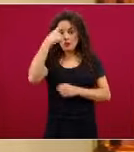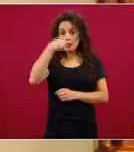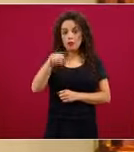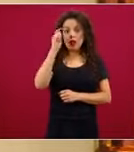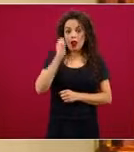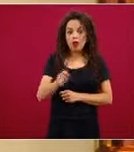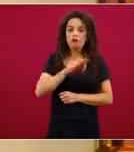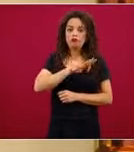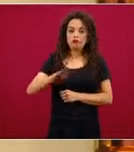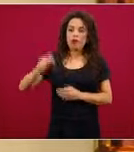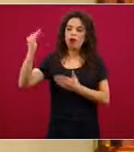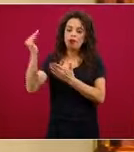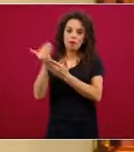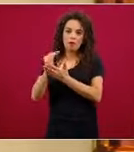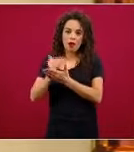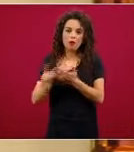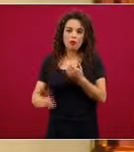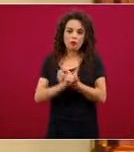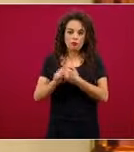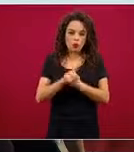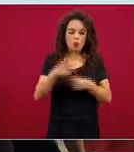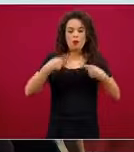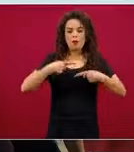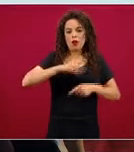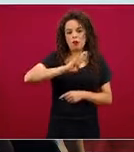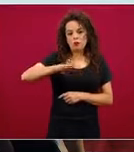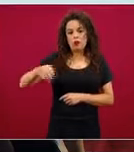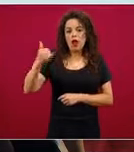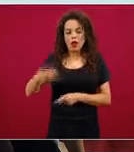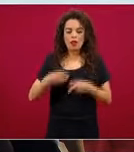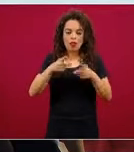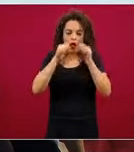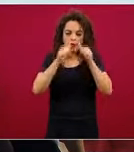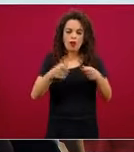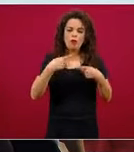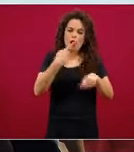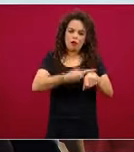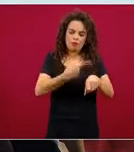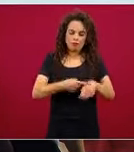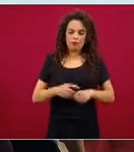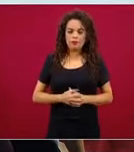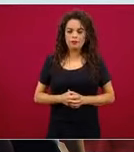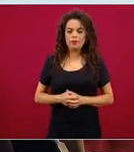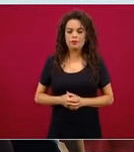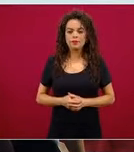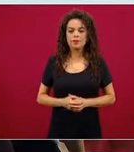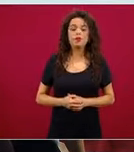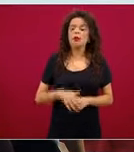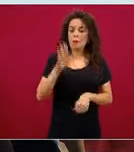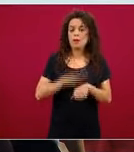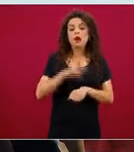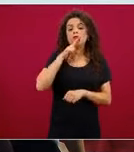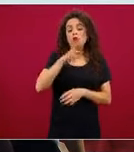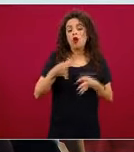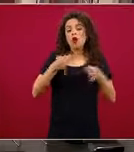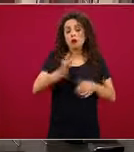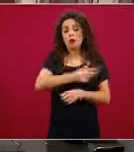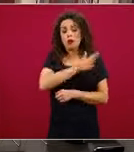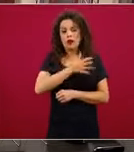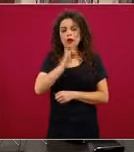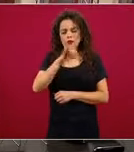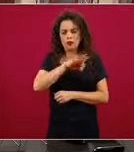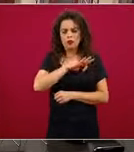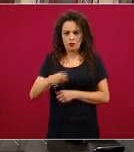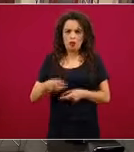supuesto, la mortalidad y atender a los pacientes. Lo que tenemos que hacer es mejorar la calidad, por supuesto, en la asistencia médica. Estos lineamientos nos